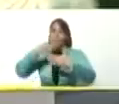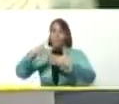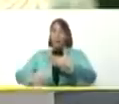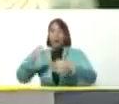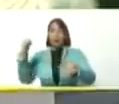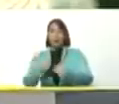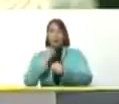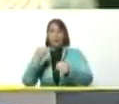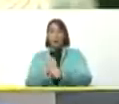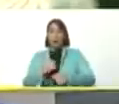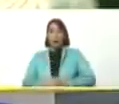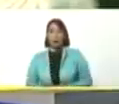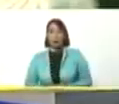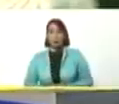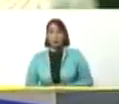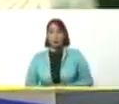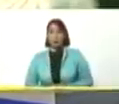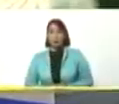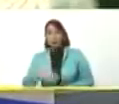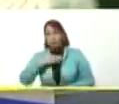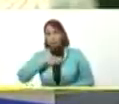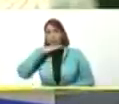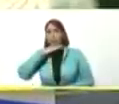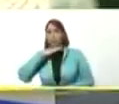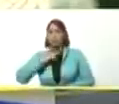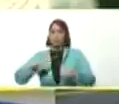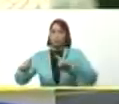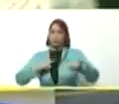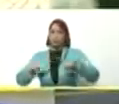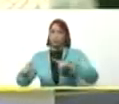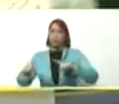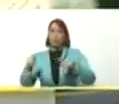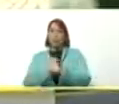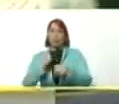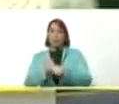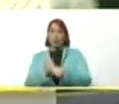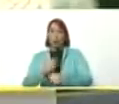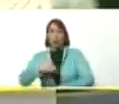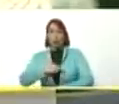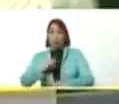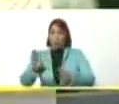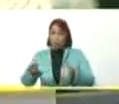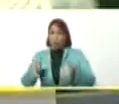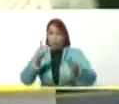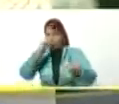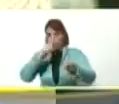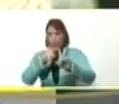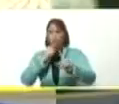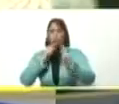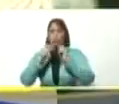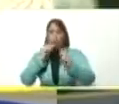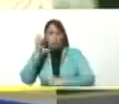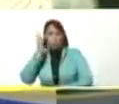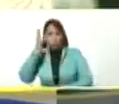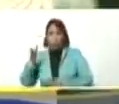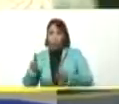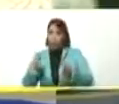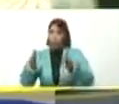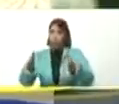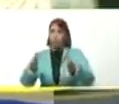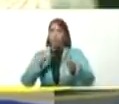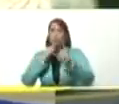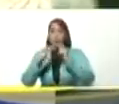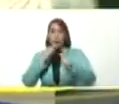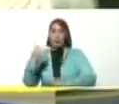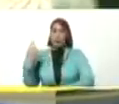trabajo que abarque la gestión de nuestros destinos turísticos, la creación de rutas turísticas